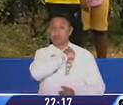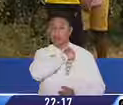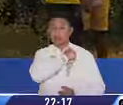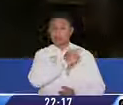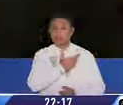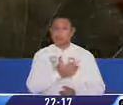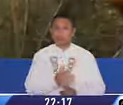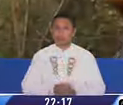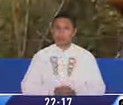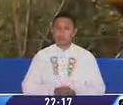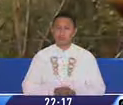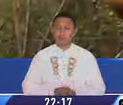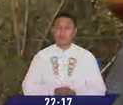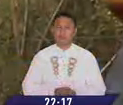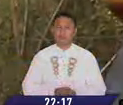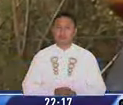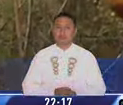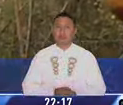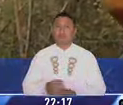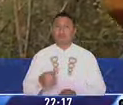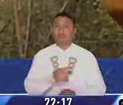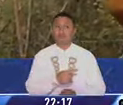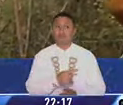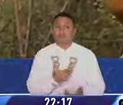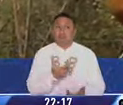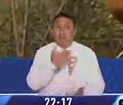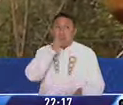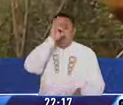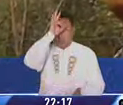extorsivo. Sinceramente, de eso no podemos saber nada,